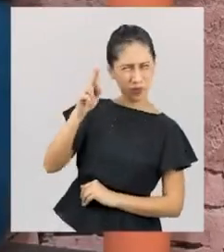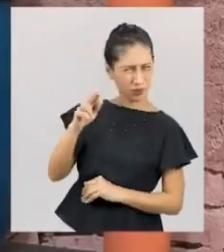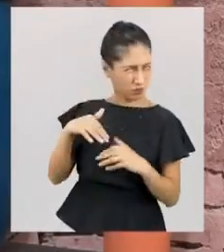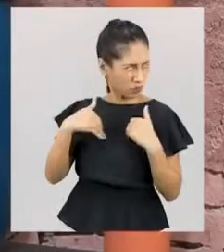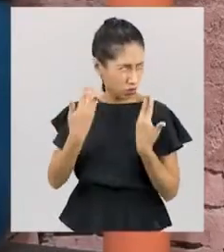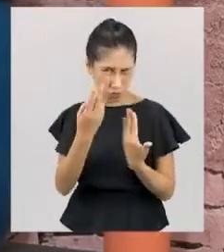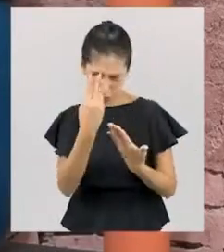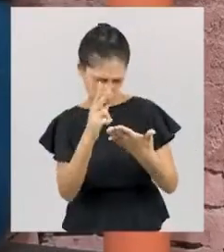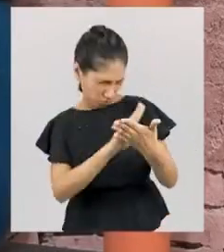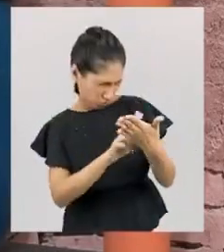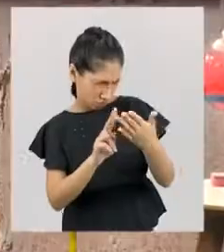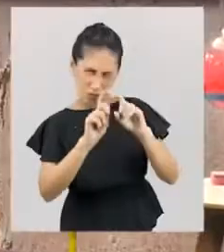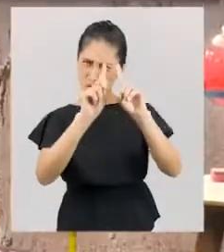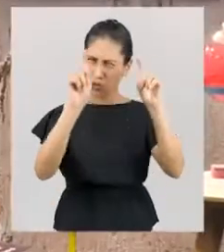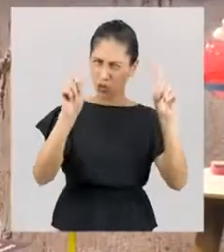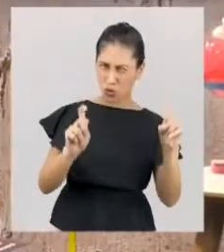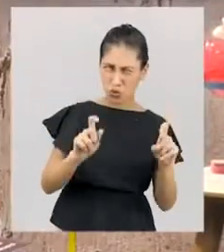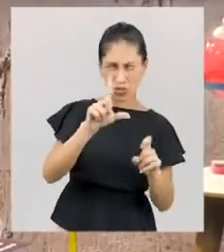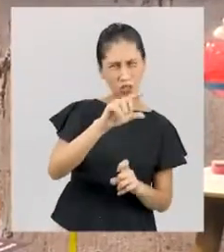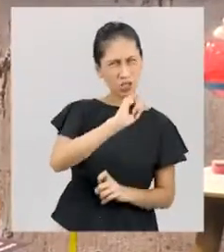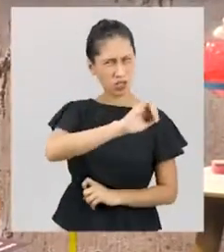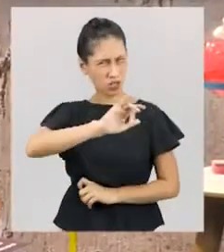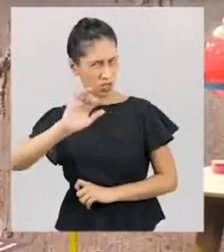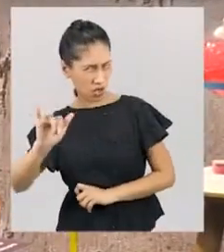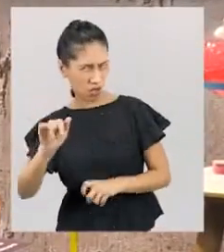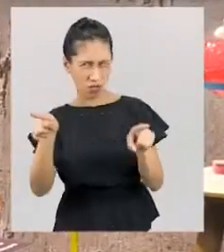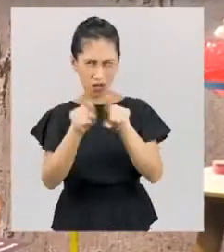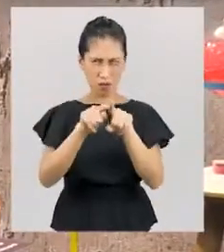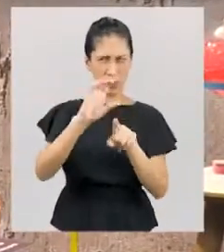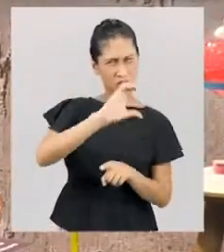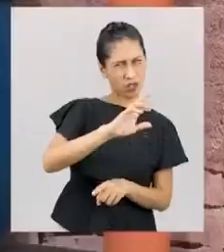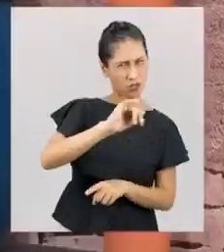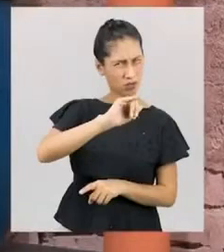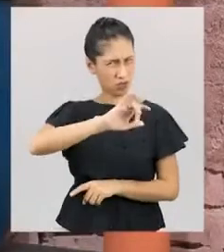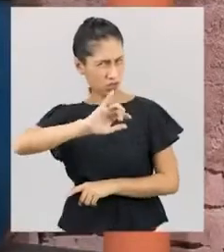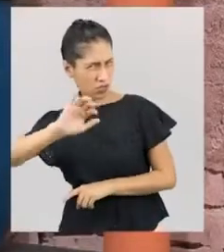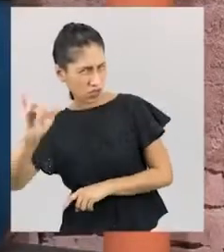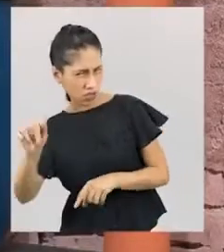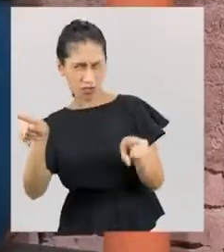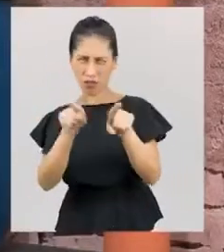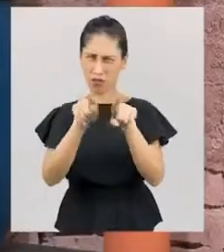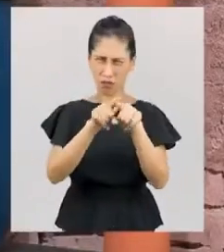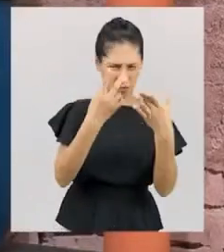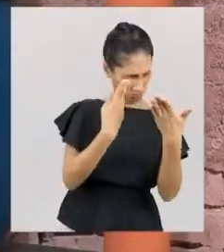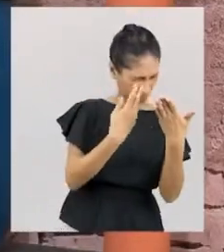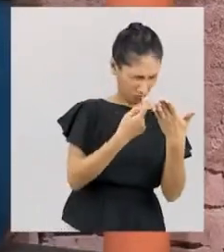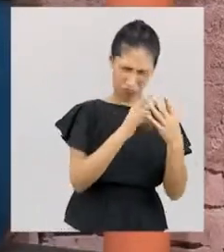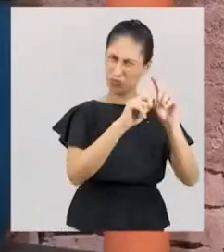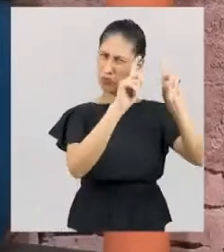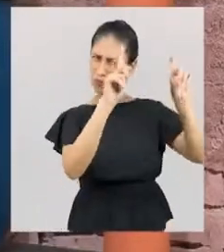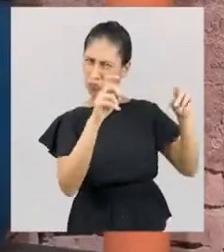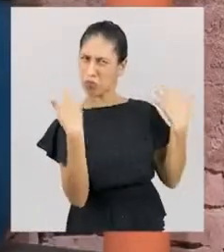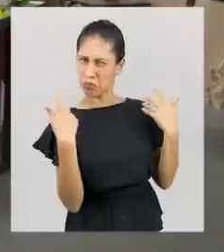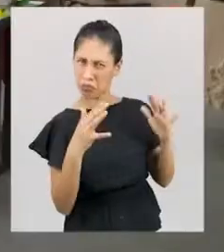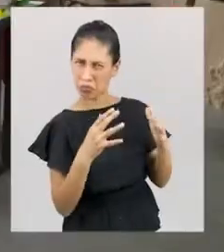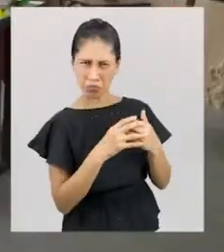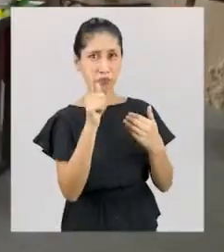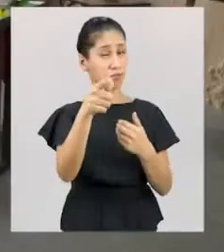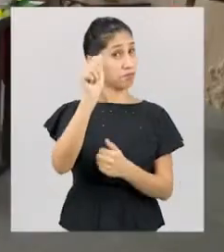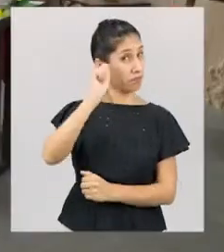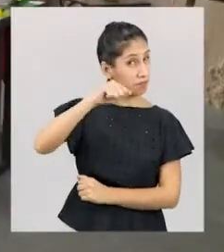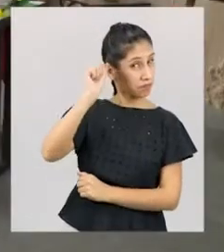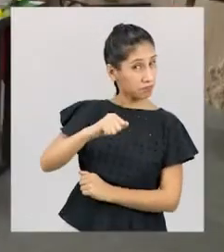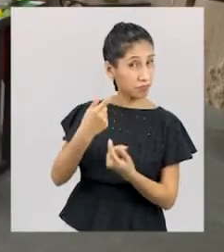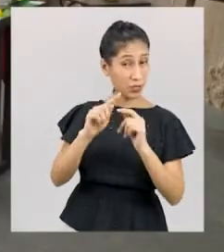Profe, también podemos ver preguntas de tipo literal, diferencial y criterial. Entiendo que son puntos frecuentes en los exámenes de admisión.